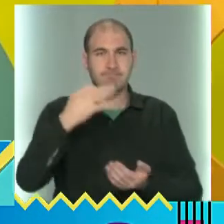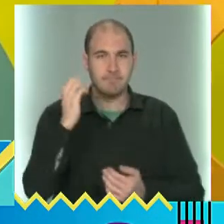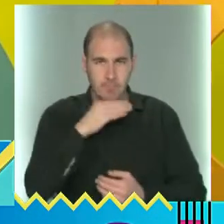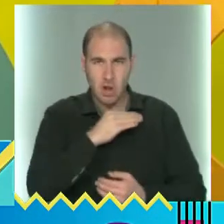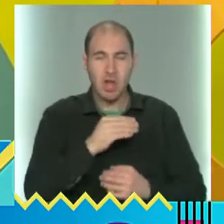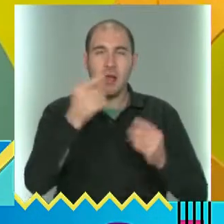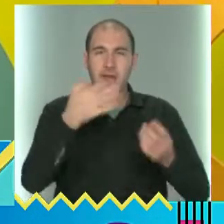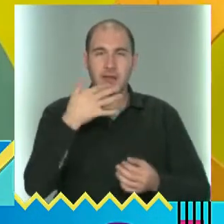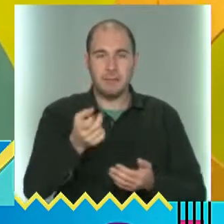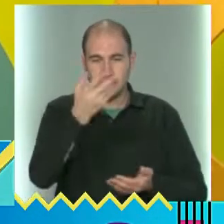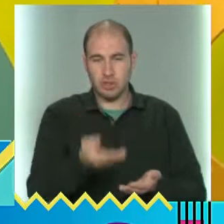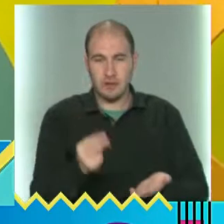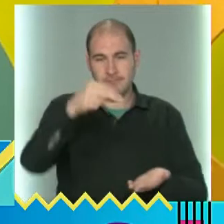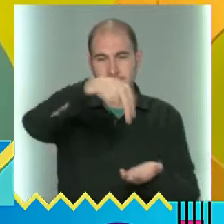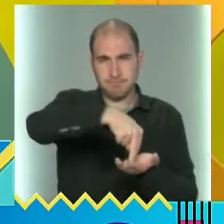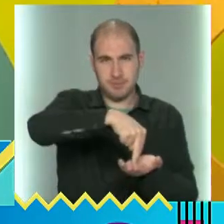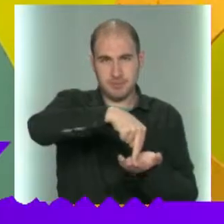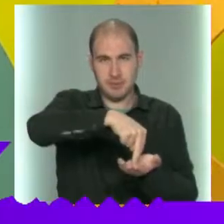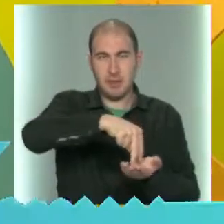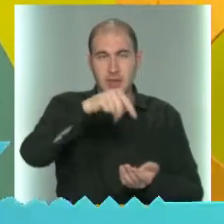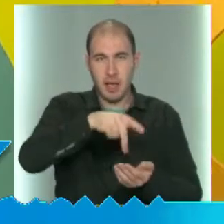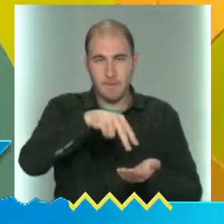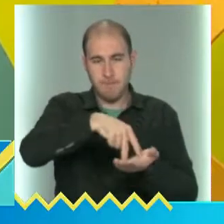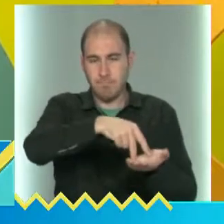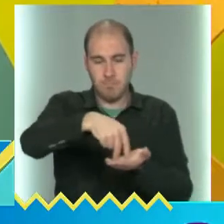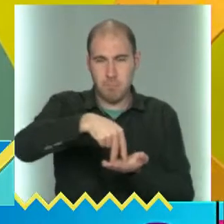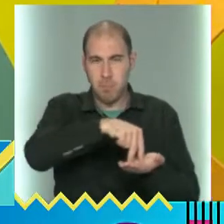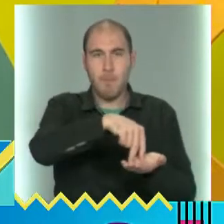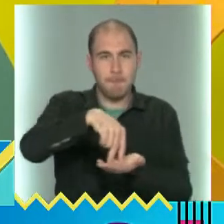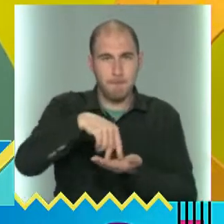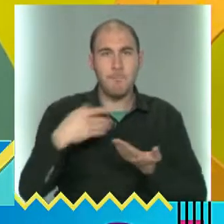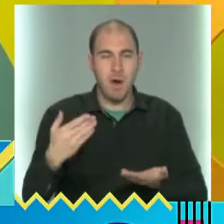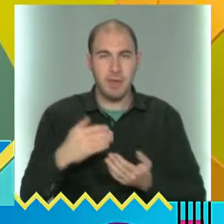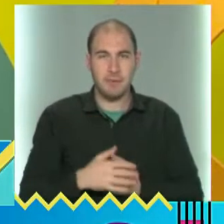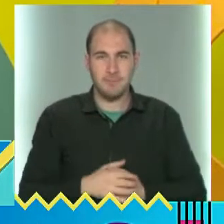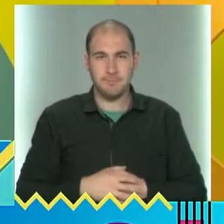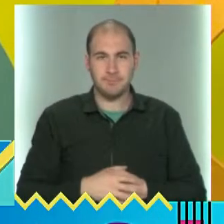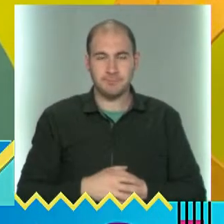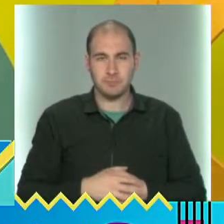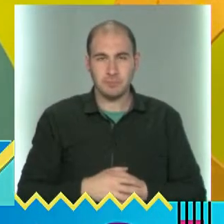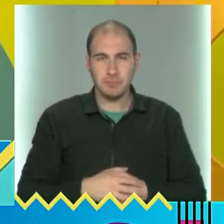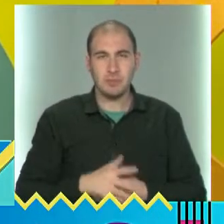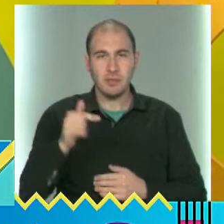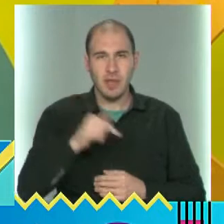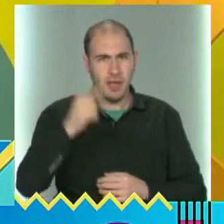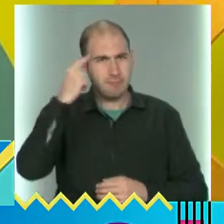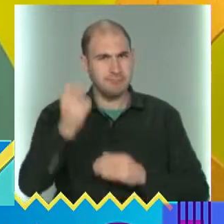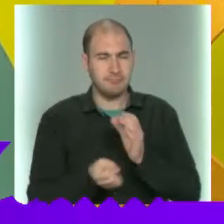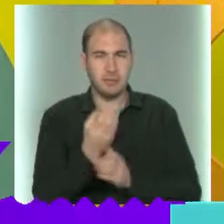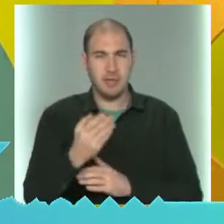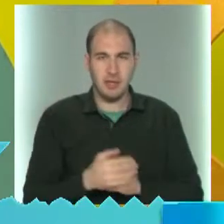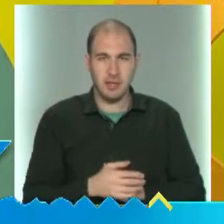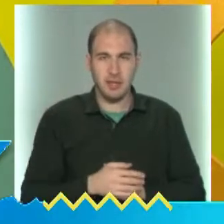verdad pudiera colocar a una persona de pie y pudiera moverse, tener movilidad estando de pie. Y de ahí surge la idea de, bueno,